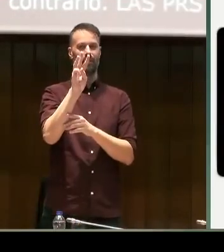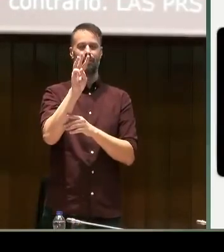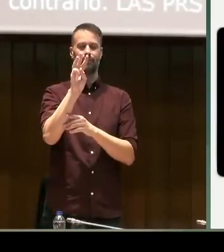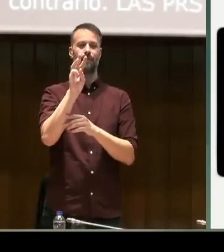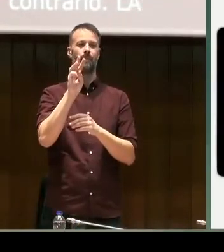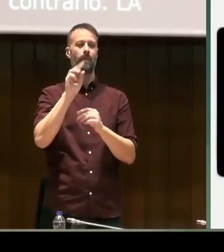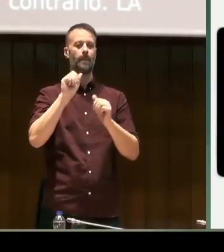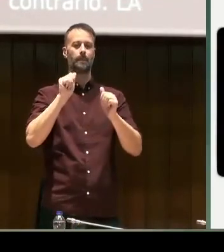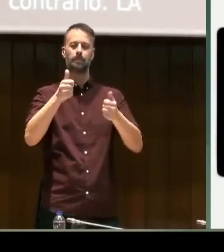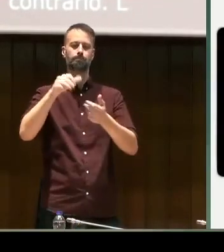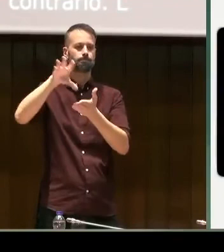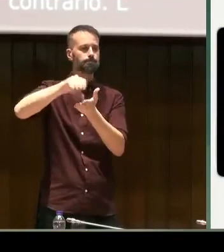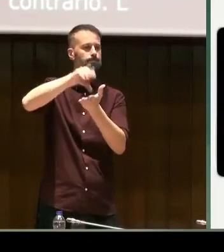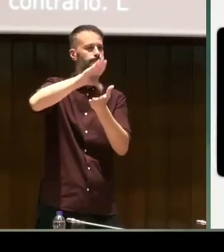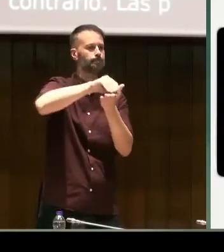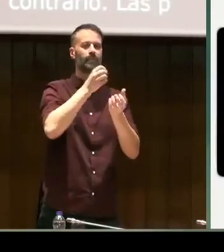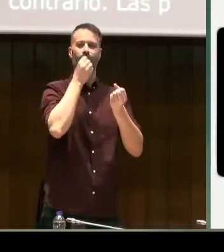En el año 2013